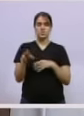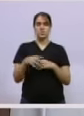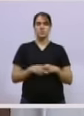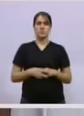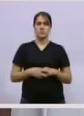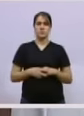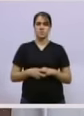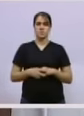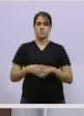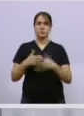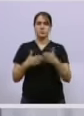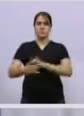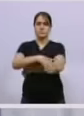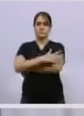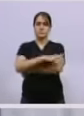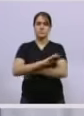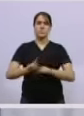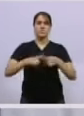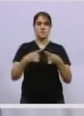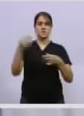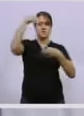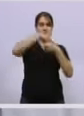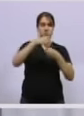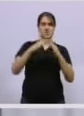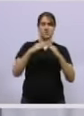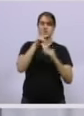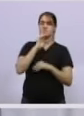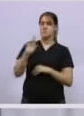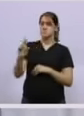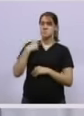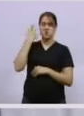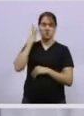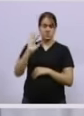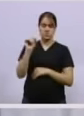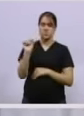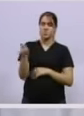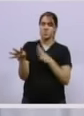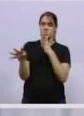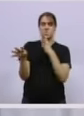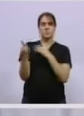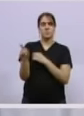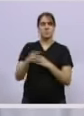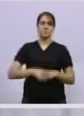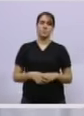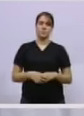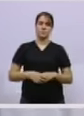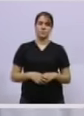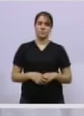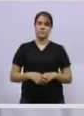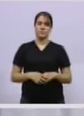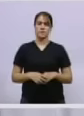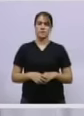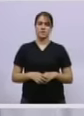nuestras plazas. El polen responderá, no sé de dónde sois.